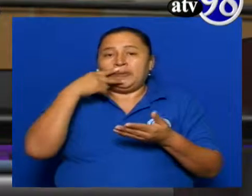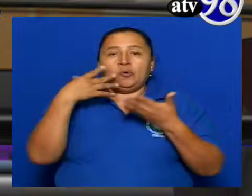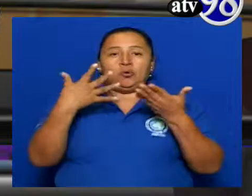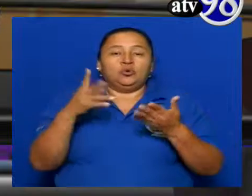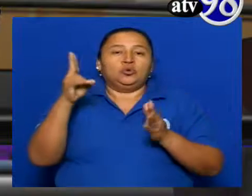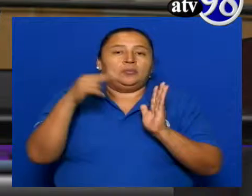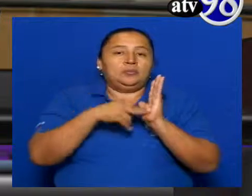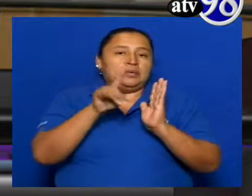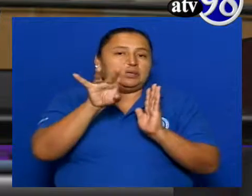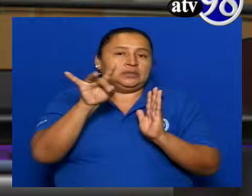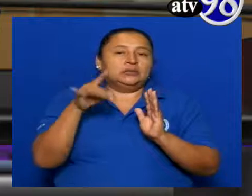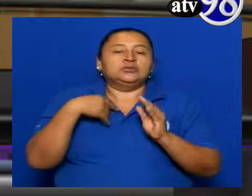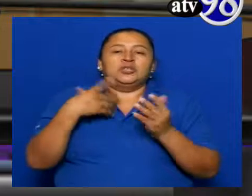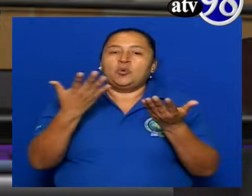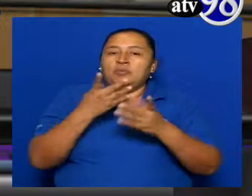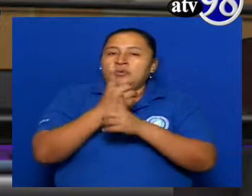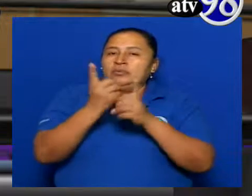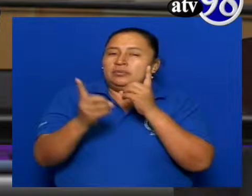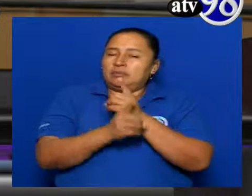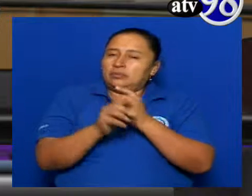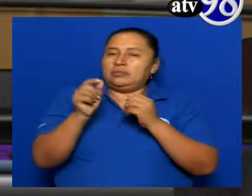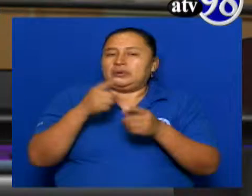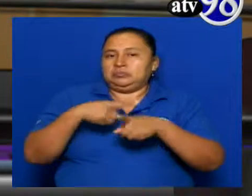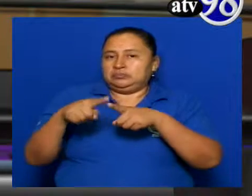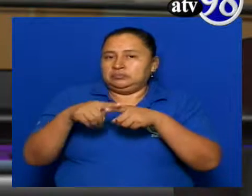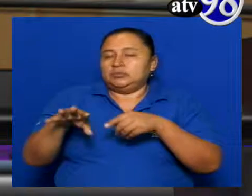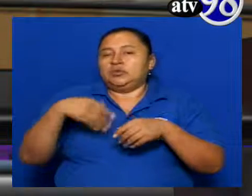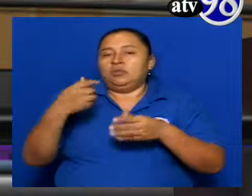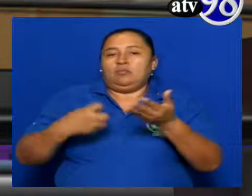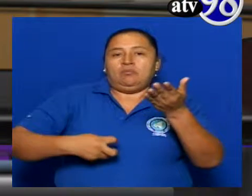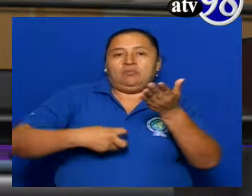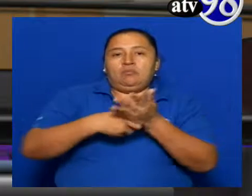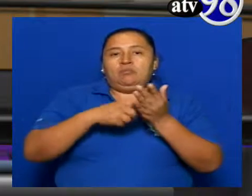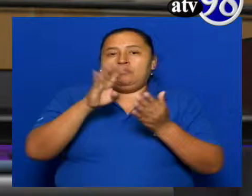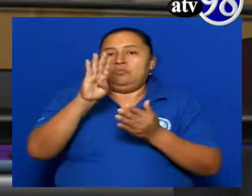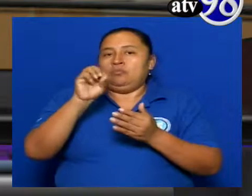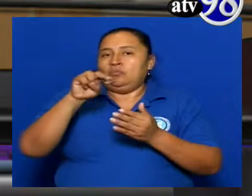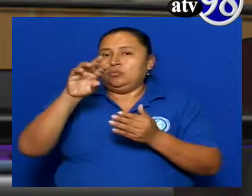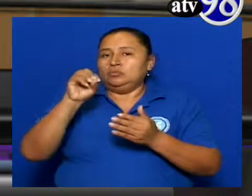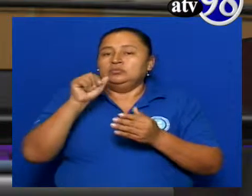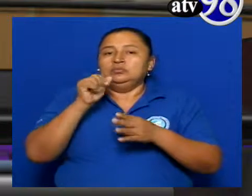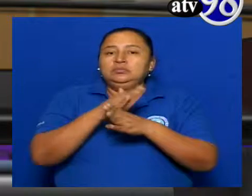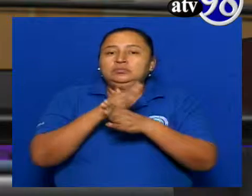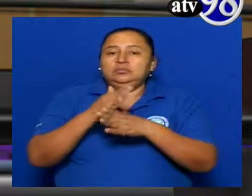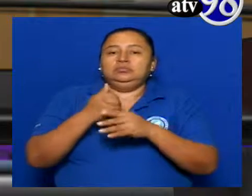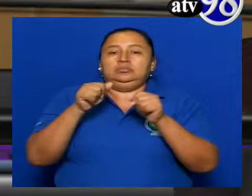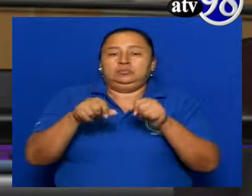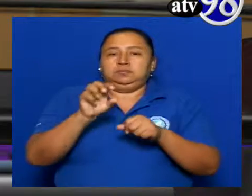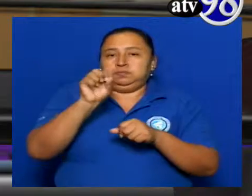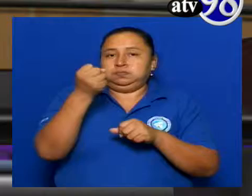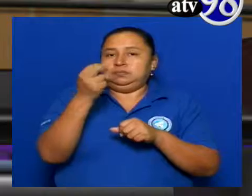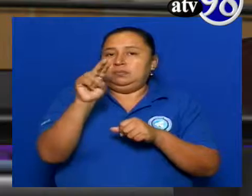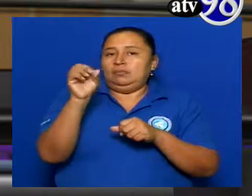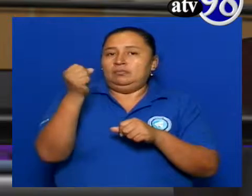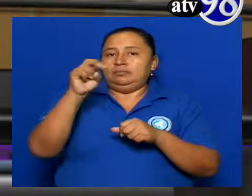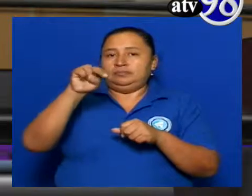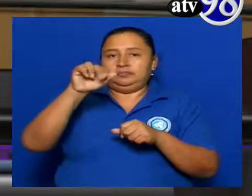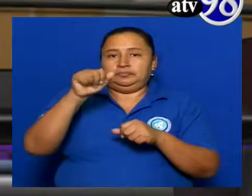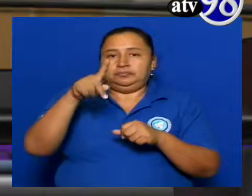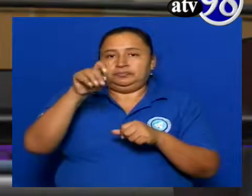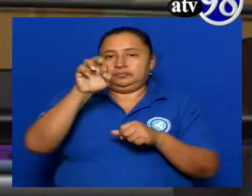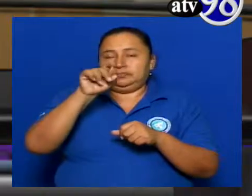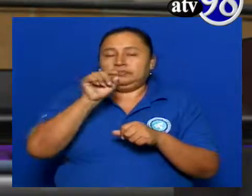pública interna y emisión de bonos de cumplimiento. Nuestra periodista Susana Pérez Villalta con los detalles de la